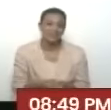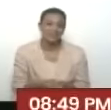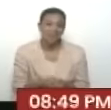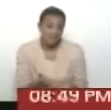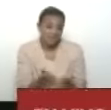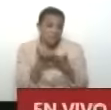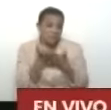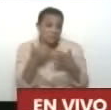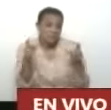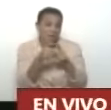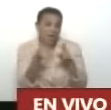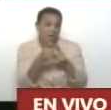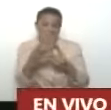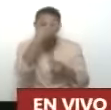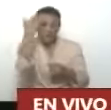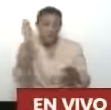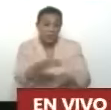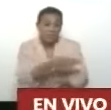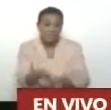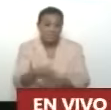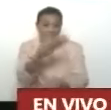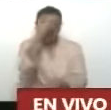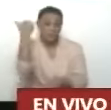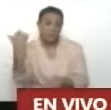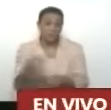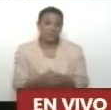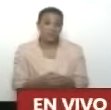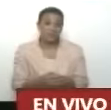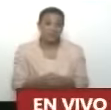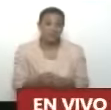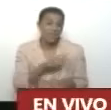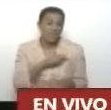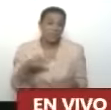ayúdame, ayúdame, se me olvidó, que lo nuestro,